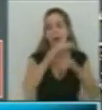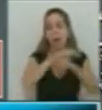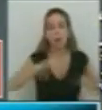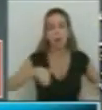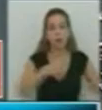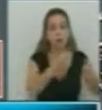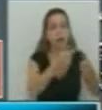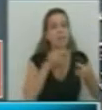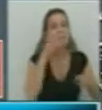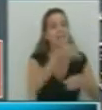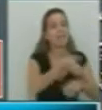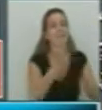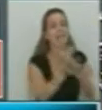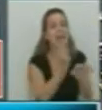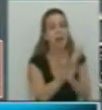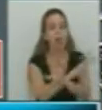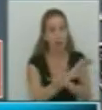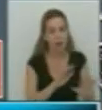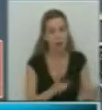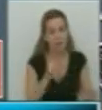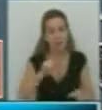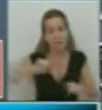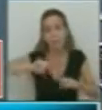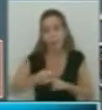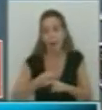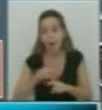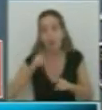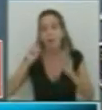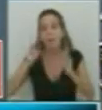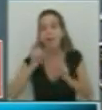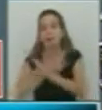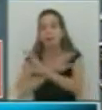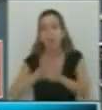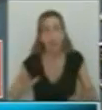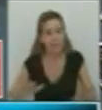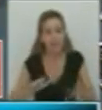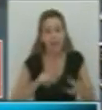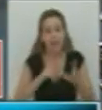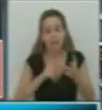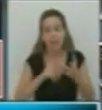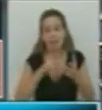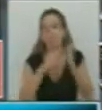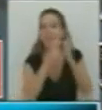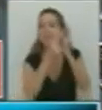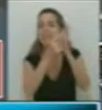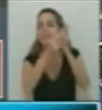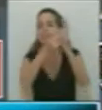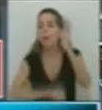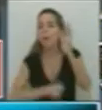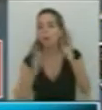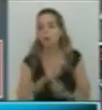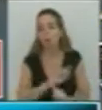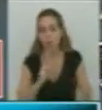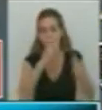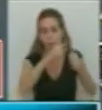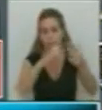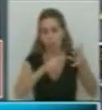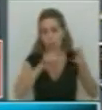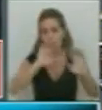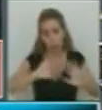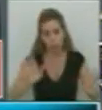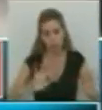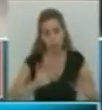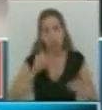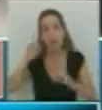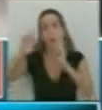paro se levanta, sigue la negociación y no hay descuentos. No hay multas, no hay descuentos, a pesar del paro, a pesar de que